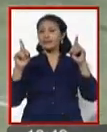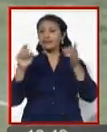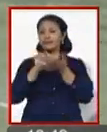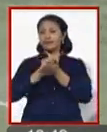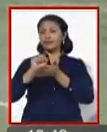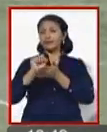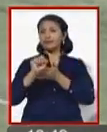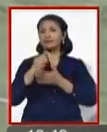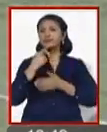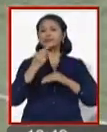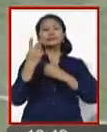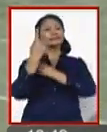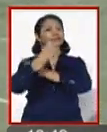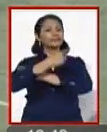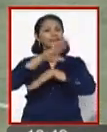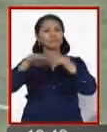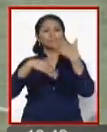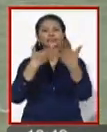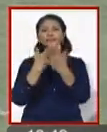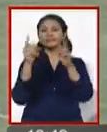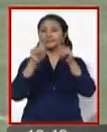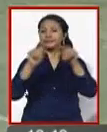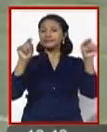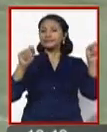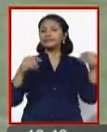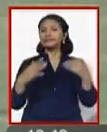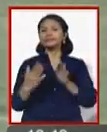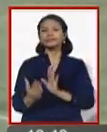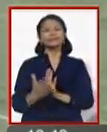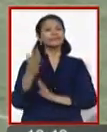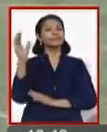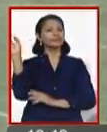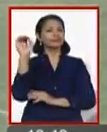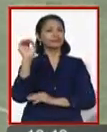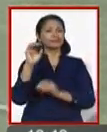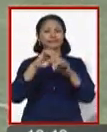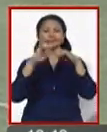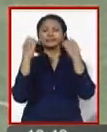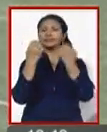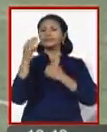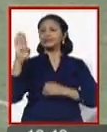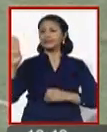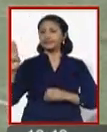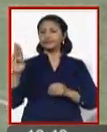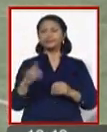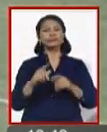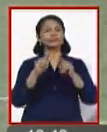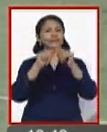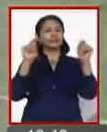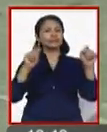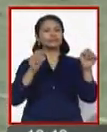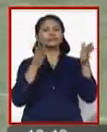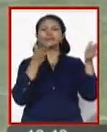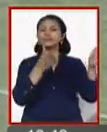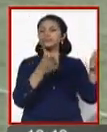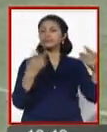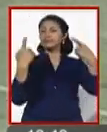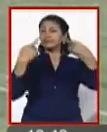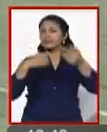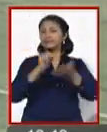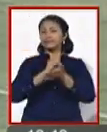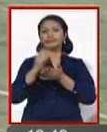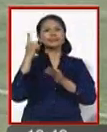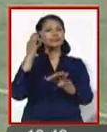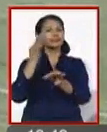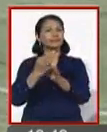el Santos Farías dio descanso a todos los titulares. Está claro que frente a Oriente habrá un equipo B y los titulares serán reservados para enfrentar al Santa